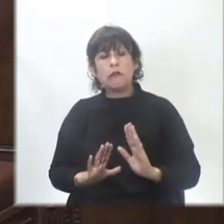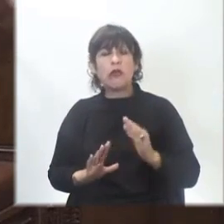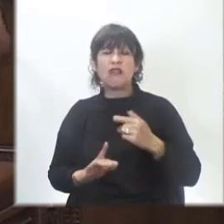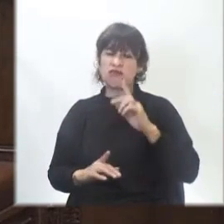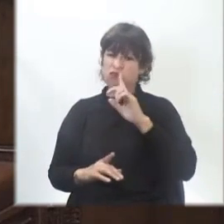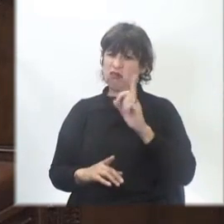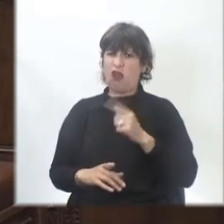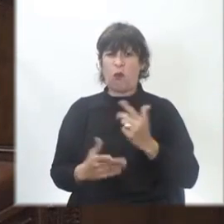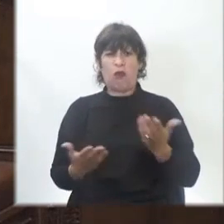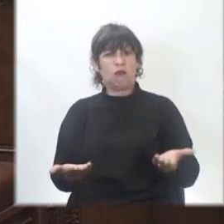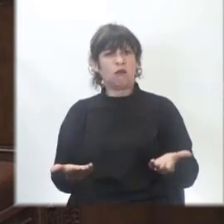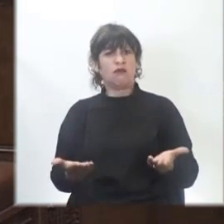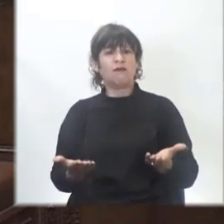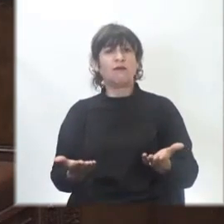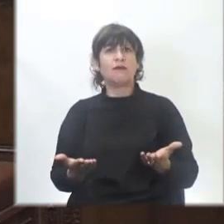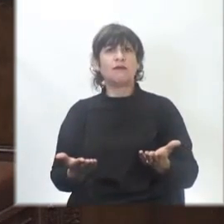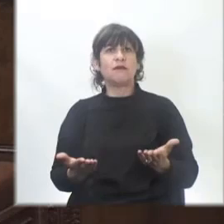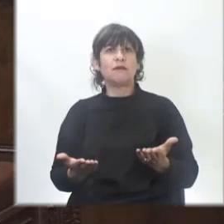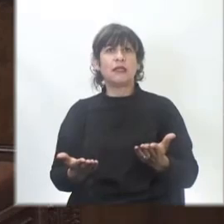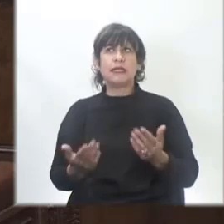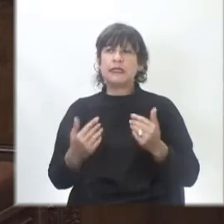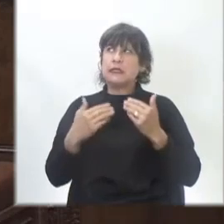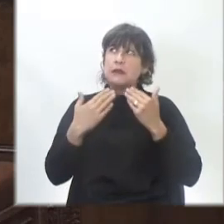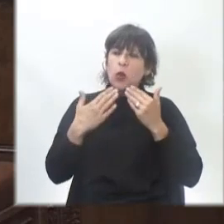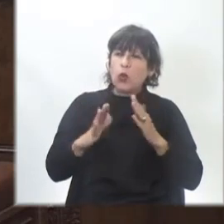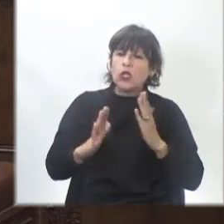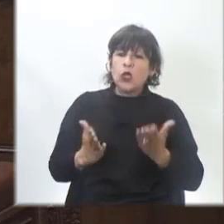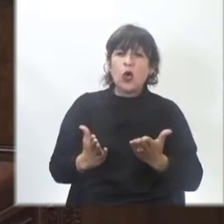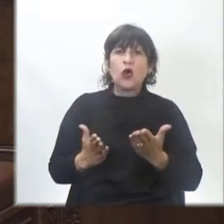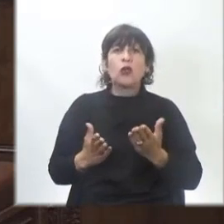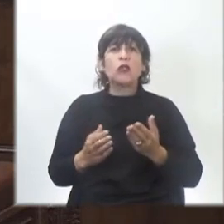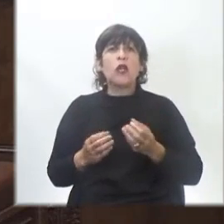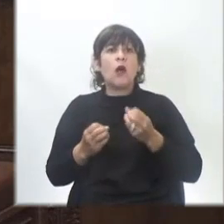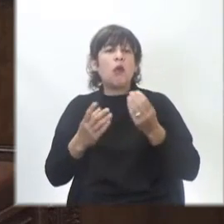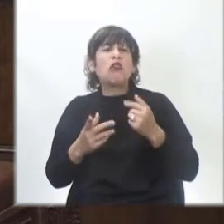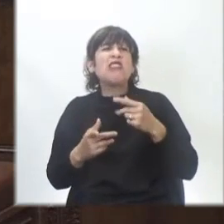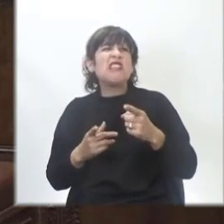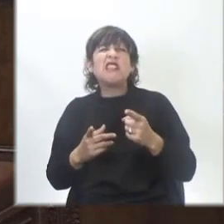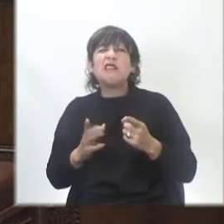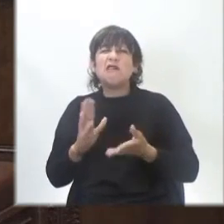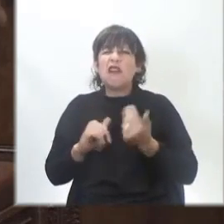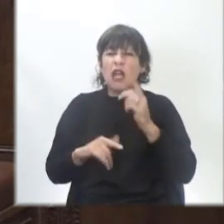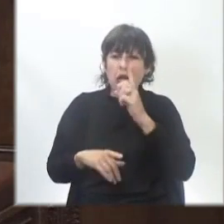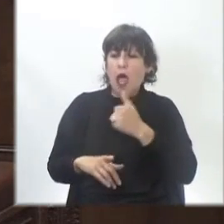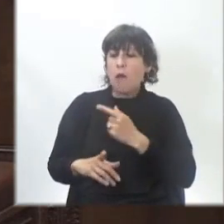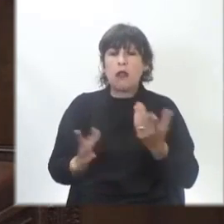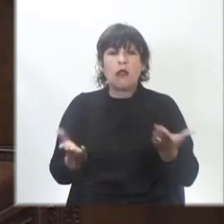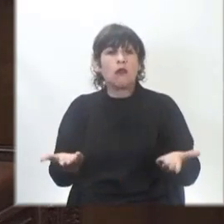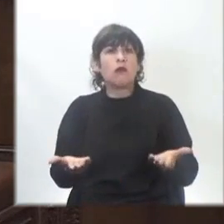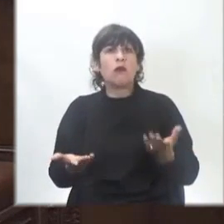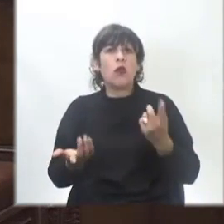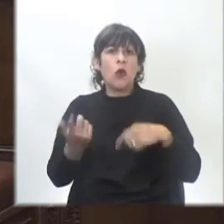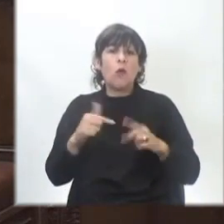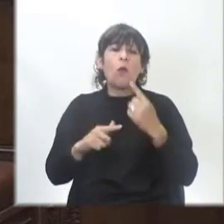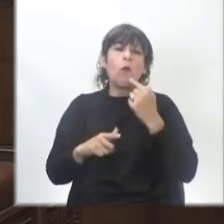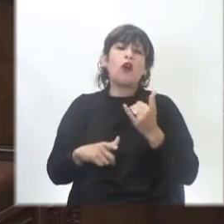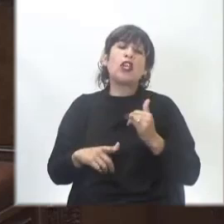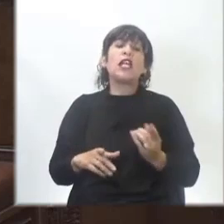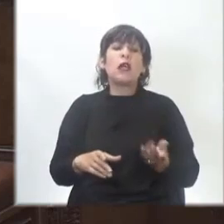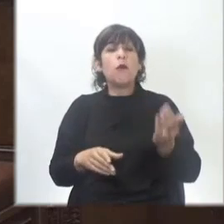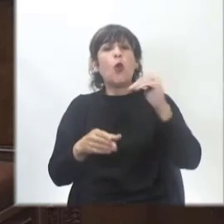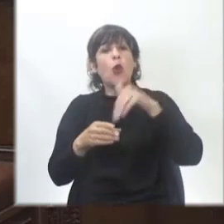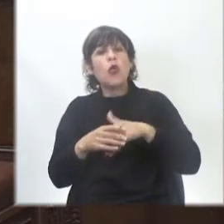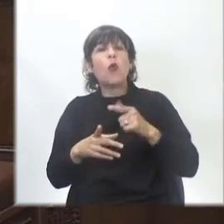rápido, ¿no? Se cuestiona la supuesta ansiedad. ¿Cómo pasó cuando votamos, por ejemplo, la